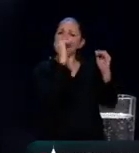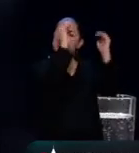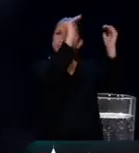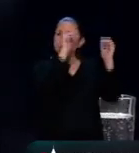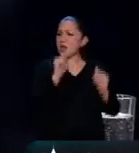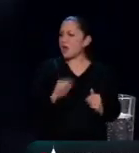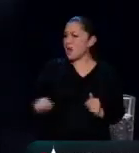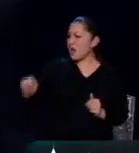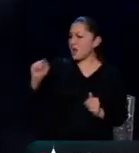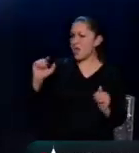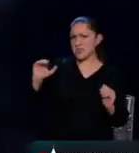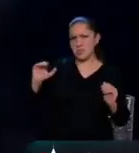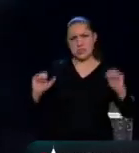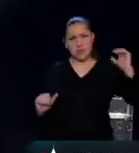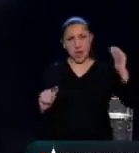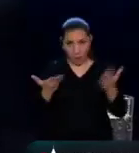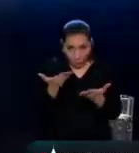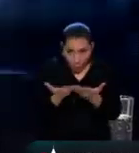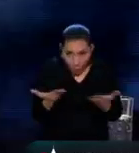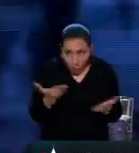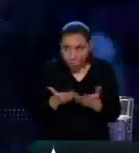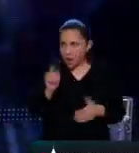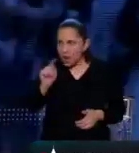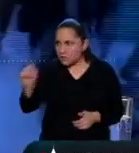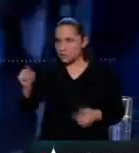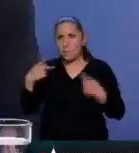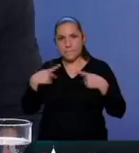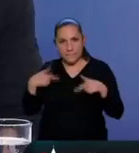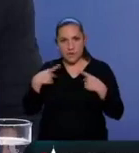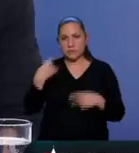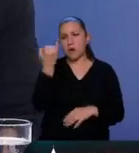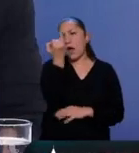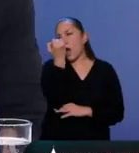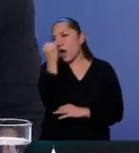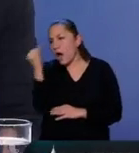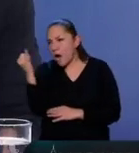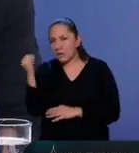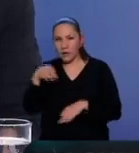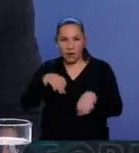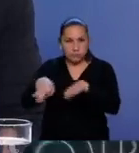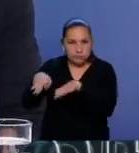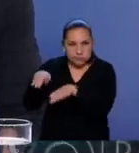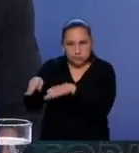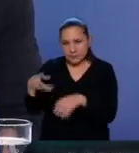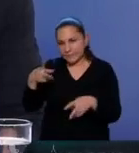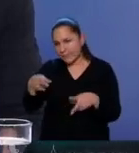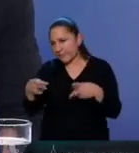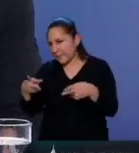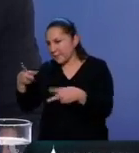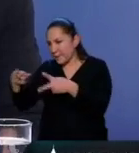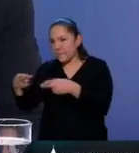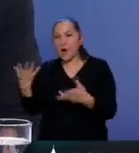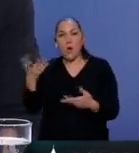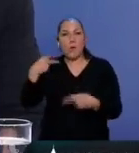fácil tratar al jardinero o a la empleada doméstica, entre otras cosas porque hay leyes ya que se están trabajando y que han empezado a subir